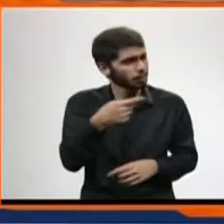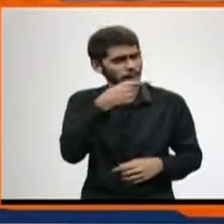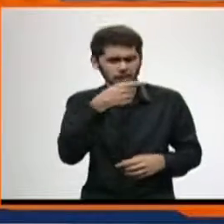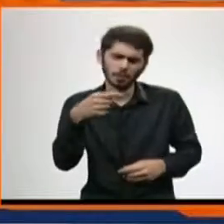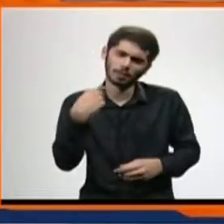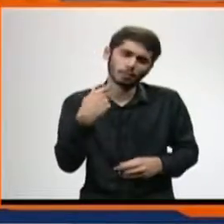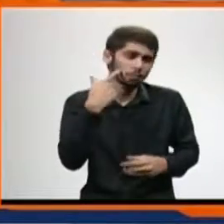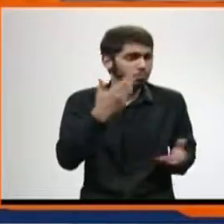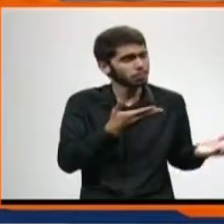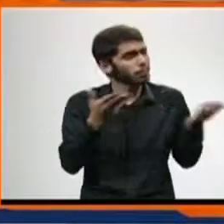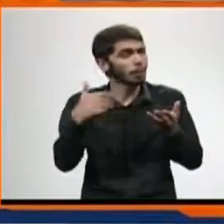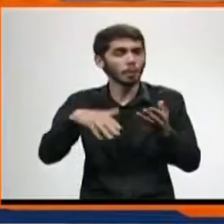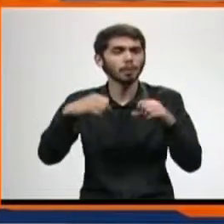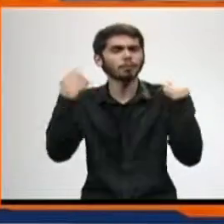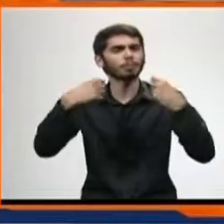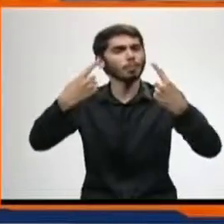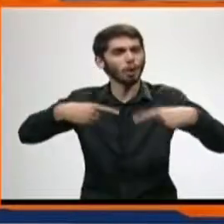lo que es el resumen del